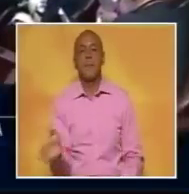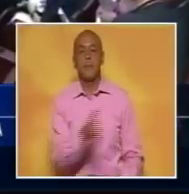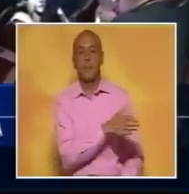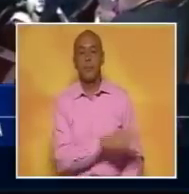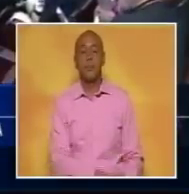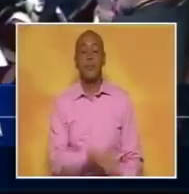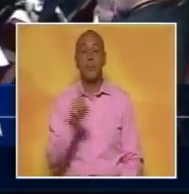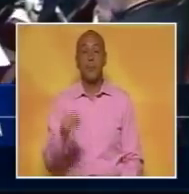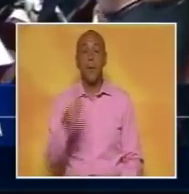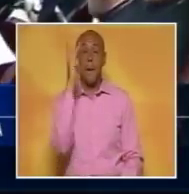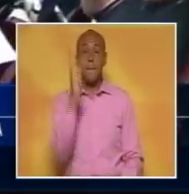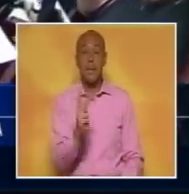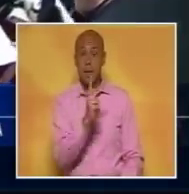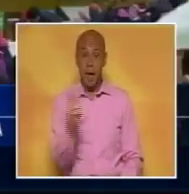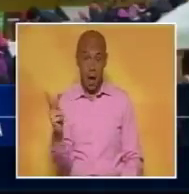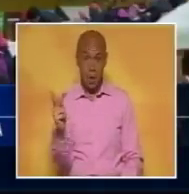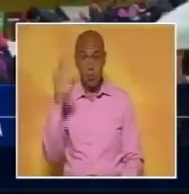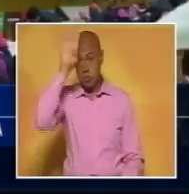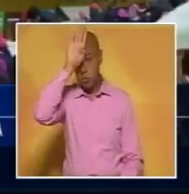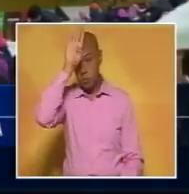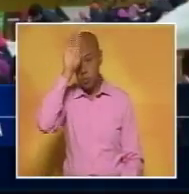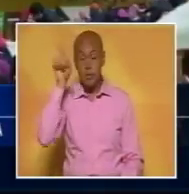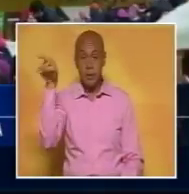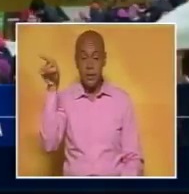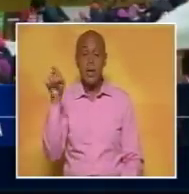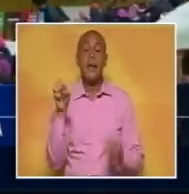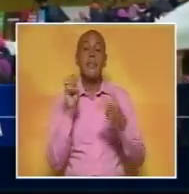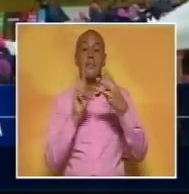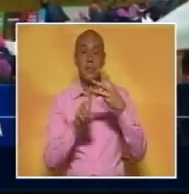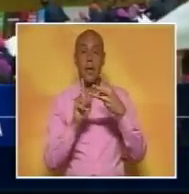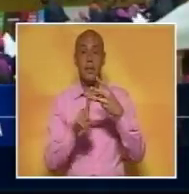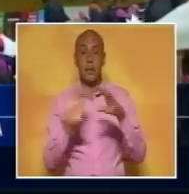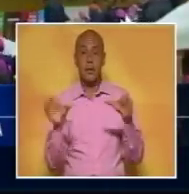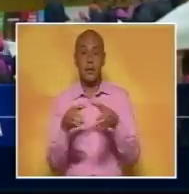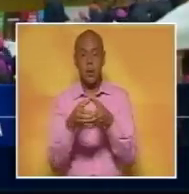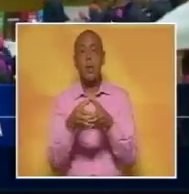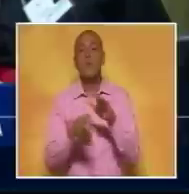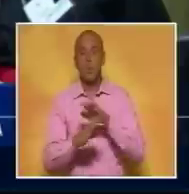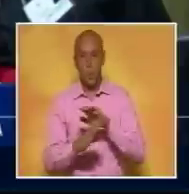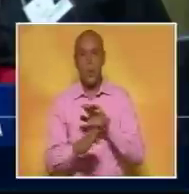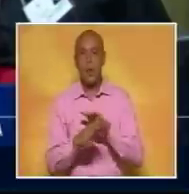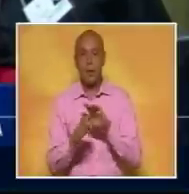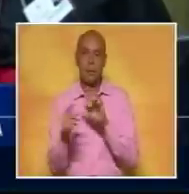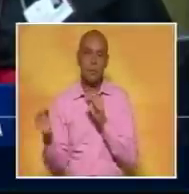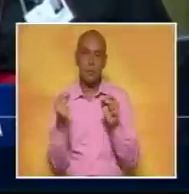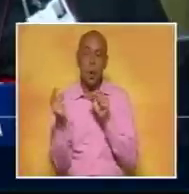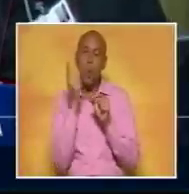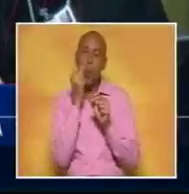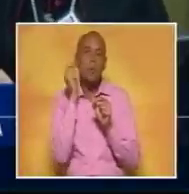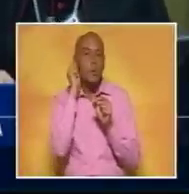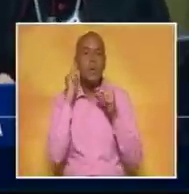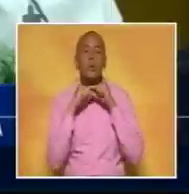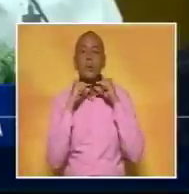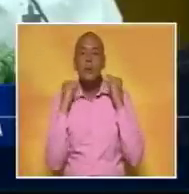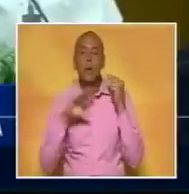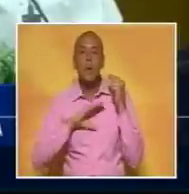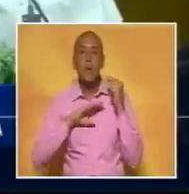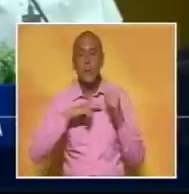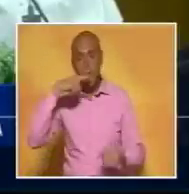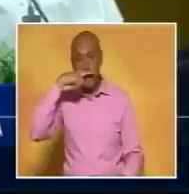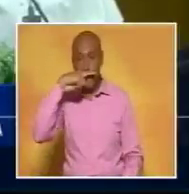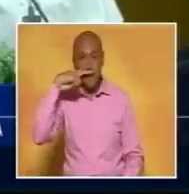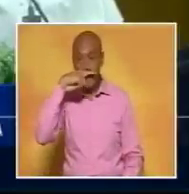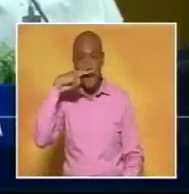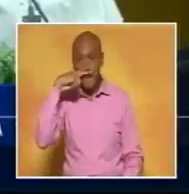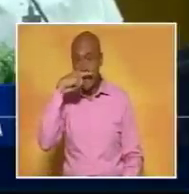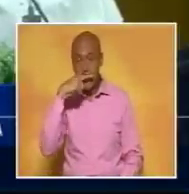En el Vaticano se desarrolló la tercera reunión del Sínodo por el Amazonas, donde un grupo de sacerdotes propuso la ordenación